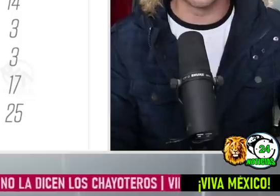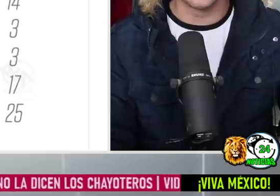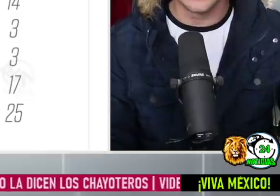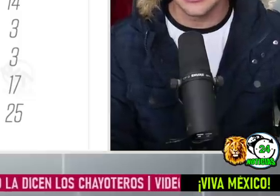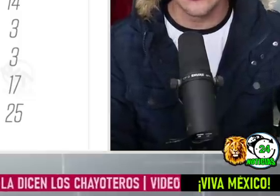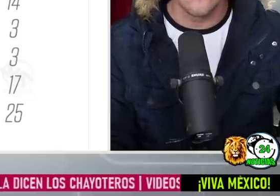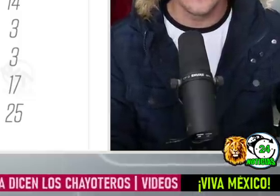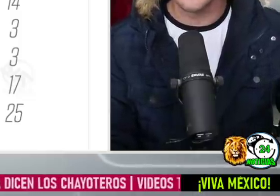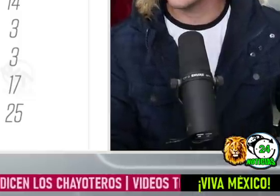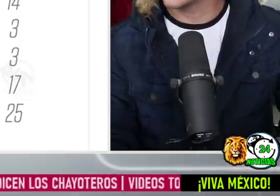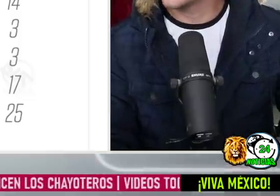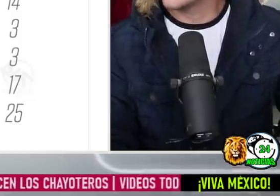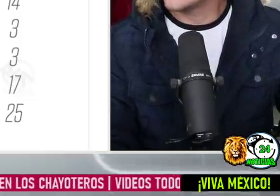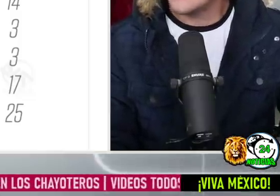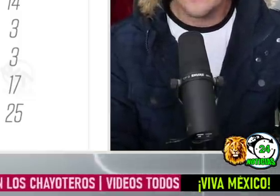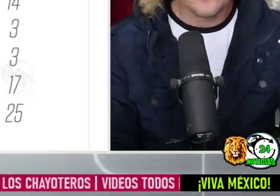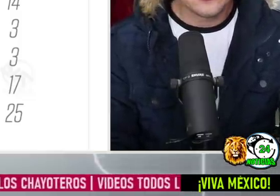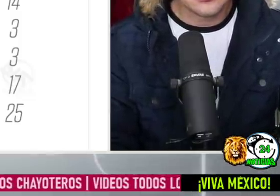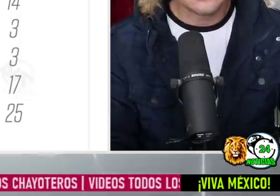están repitiendo,